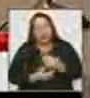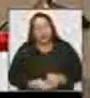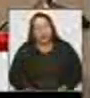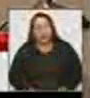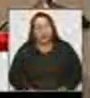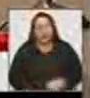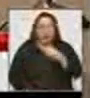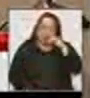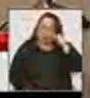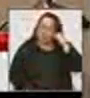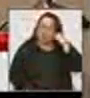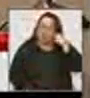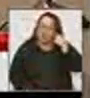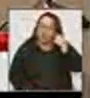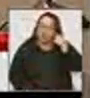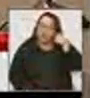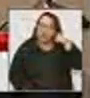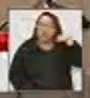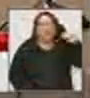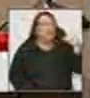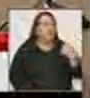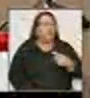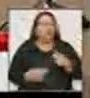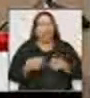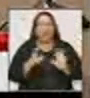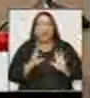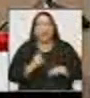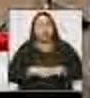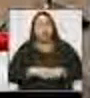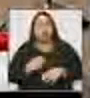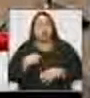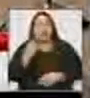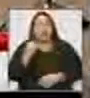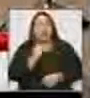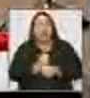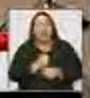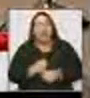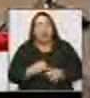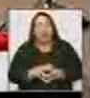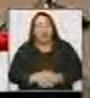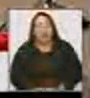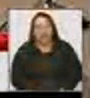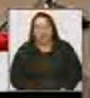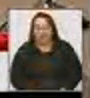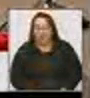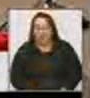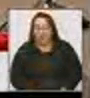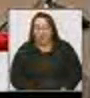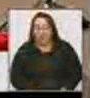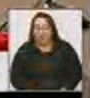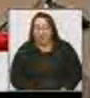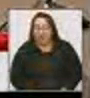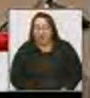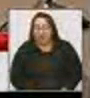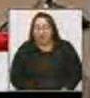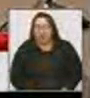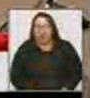en la AFP, ¿no? Entonces ese es el concepto que está aquí.